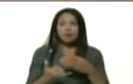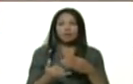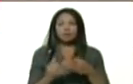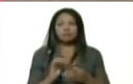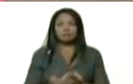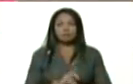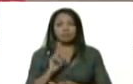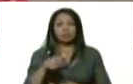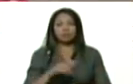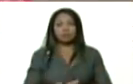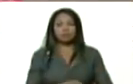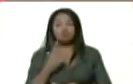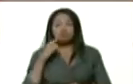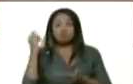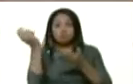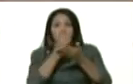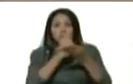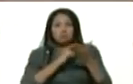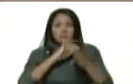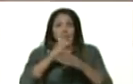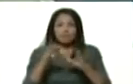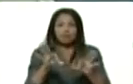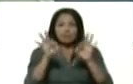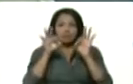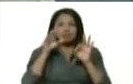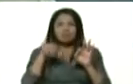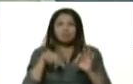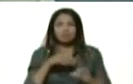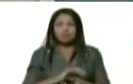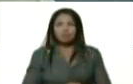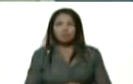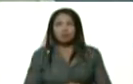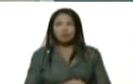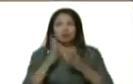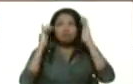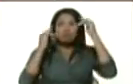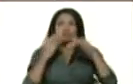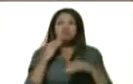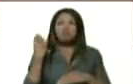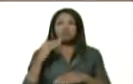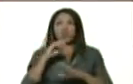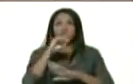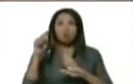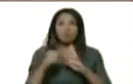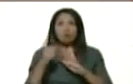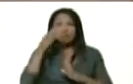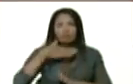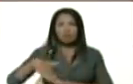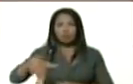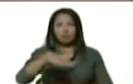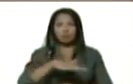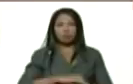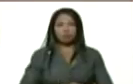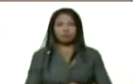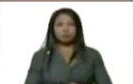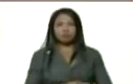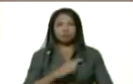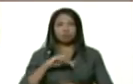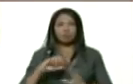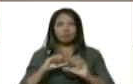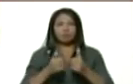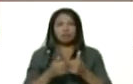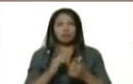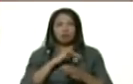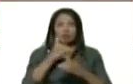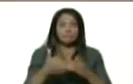estoy diseñando un plan especial para atender a la juventud y al pueblo. Iniciamos ahorita con el